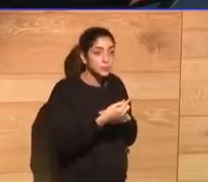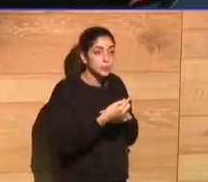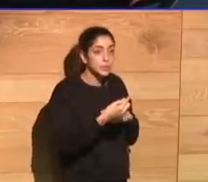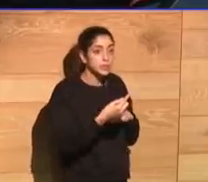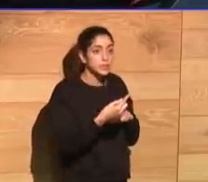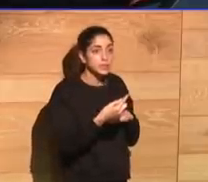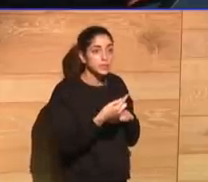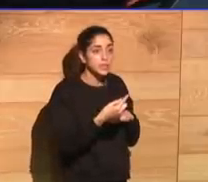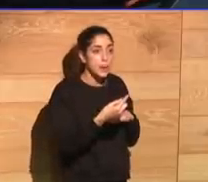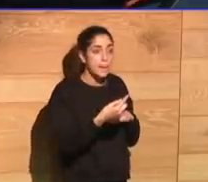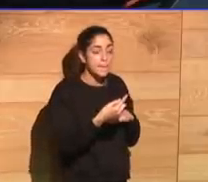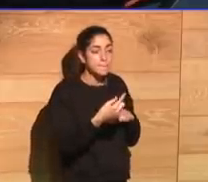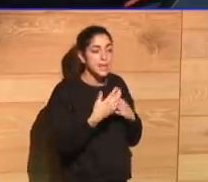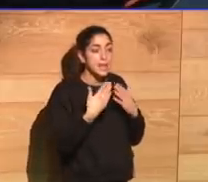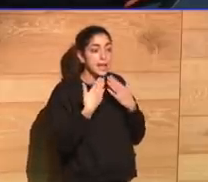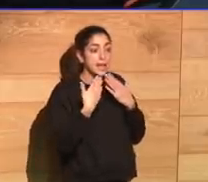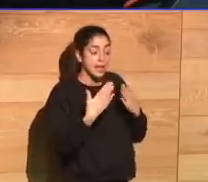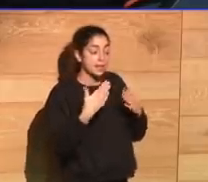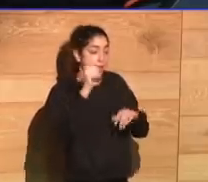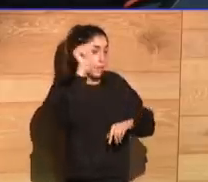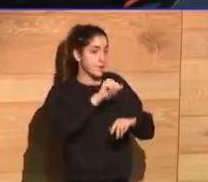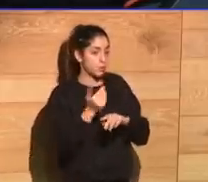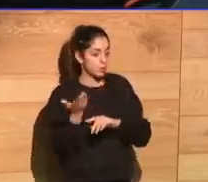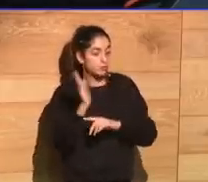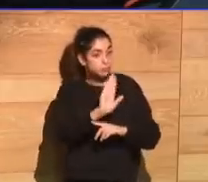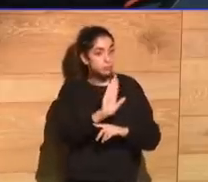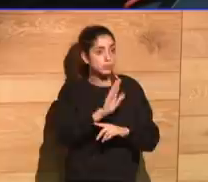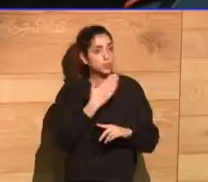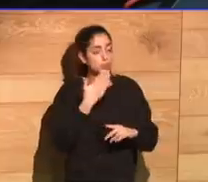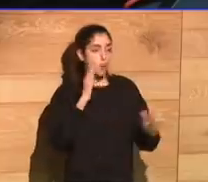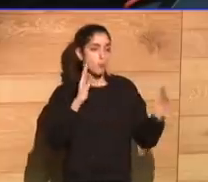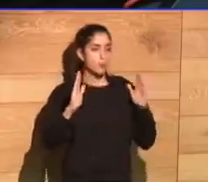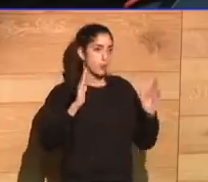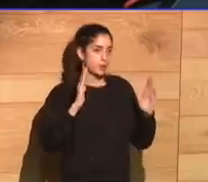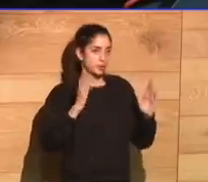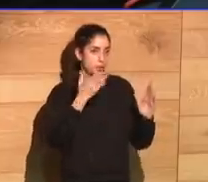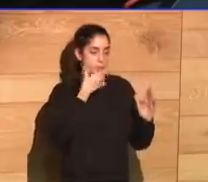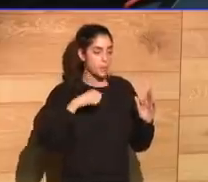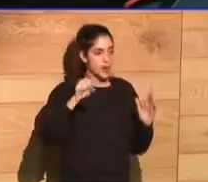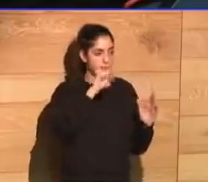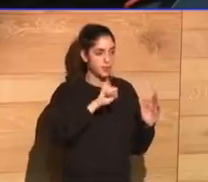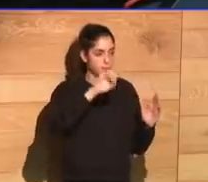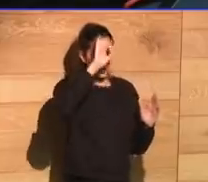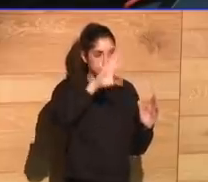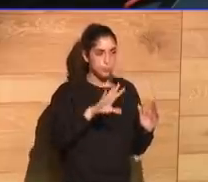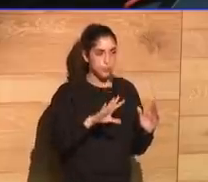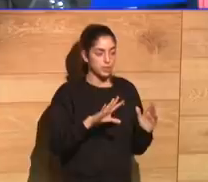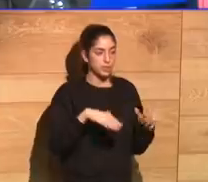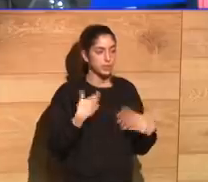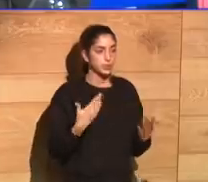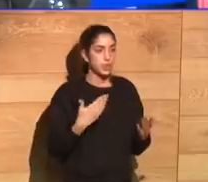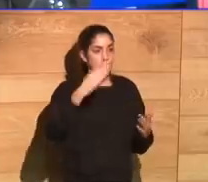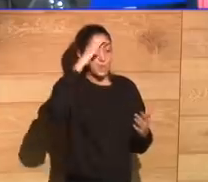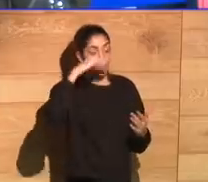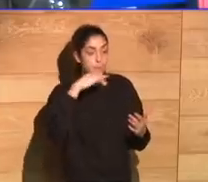con solo su aparición en la película, consigue un momento mítico y ya, pues, Jor-El, o sea, el padre de Superman, va a tener la